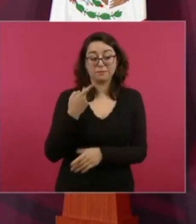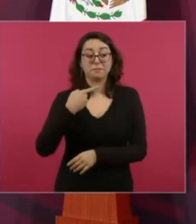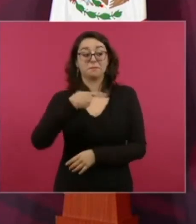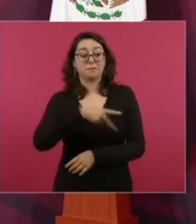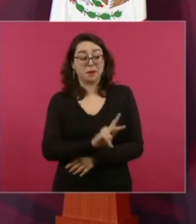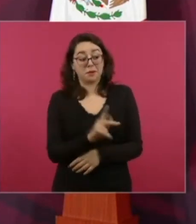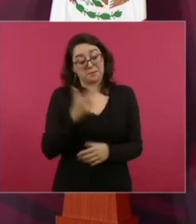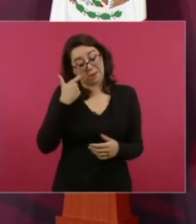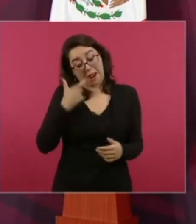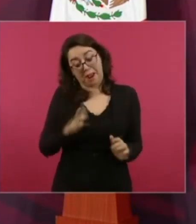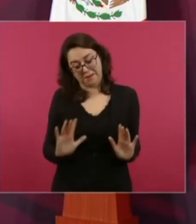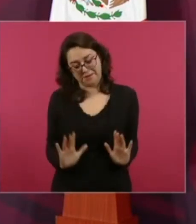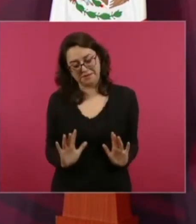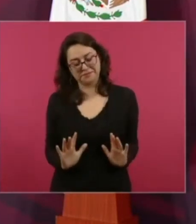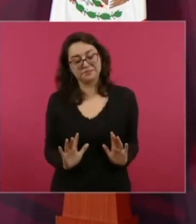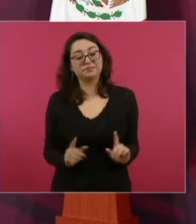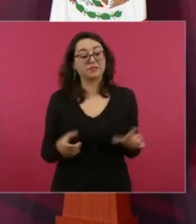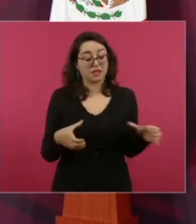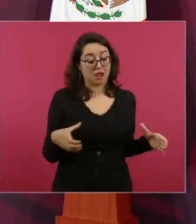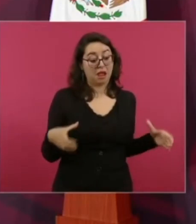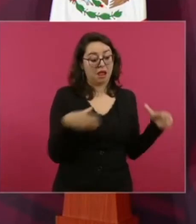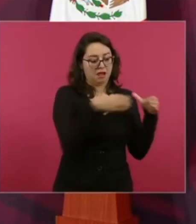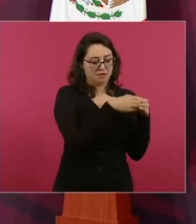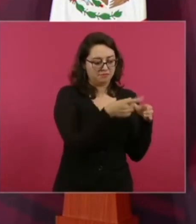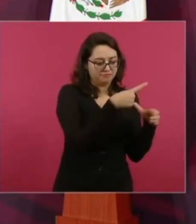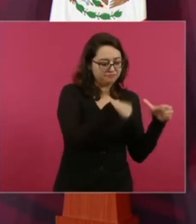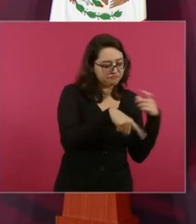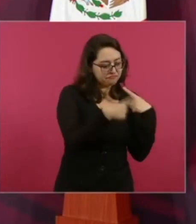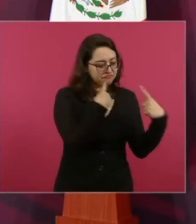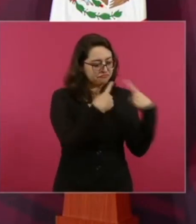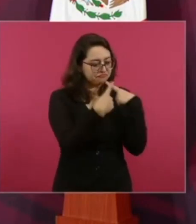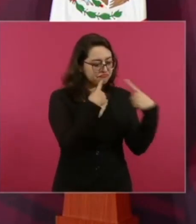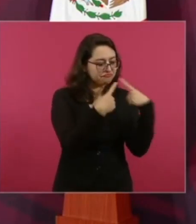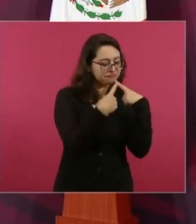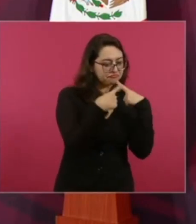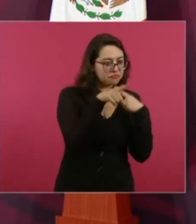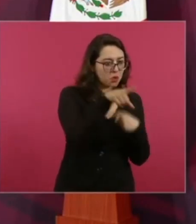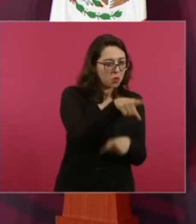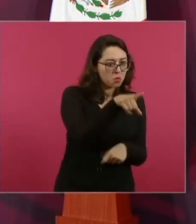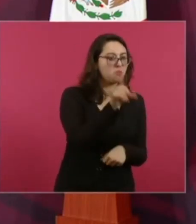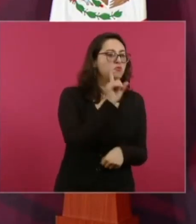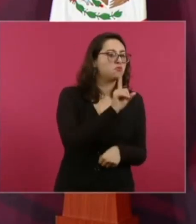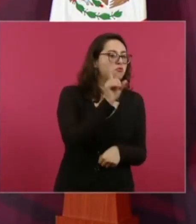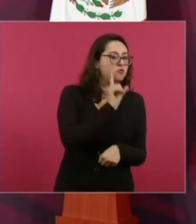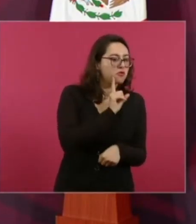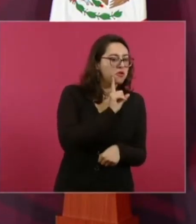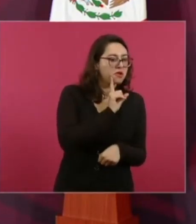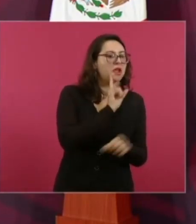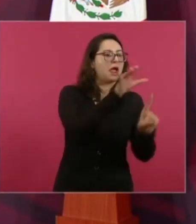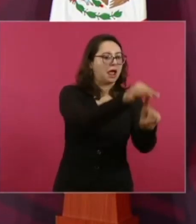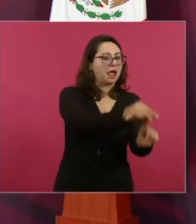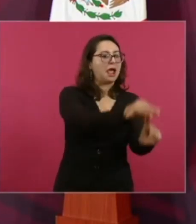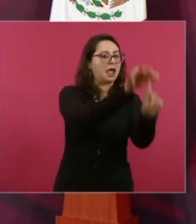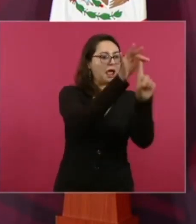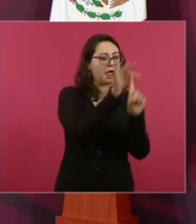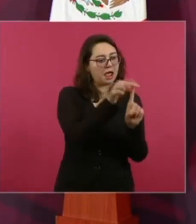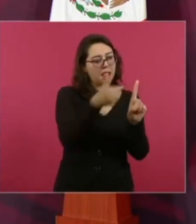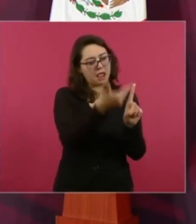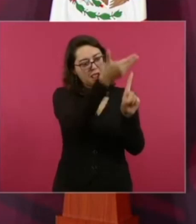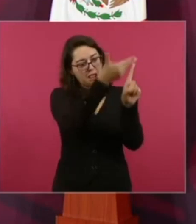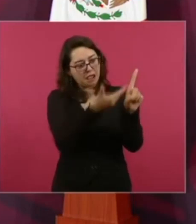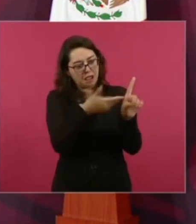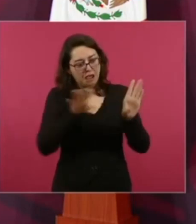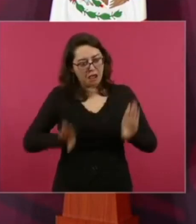Entonces, la escogieron porque piensan que van a engañar.